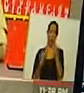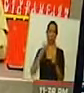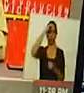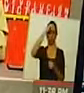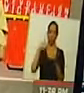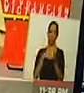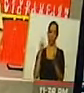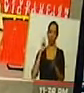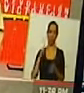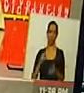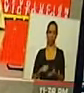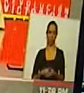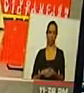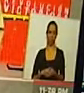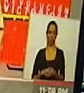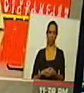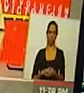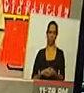Venezuela.